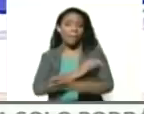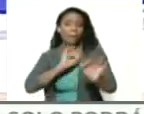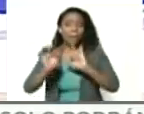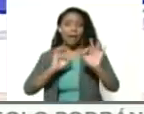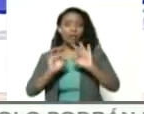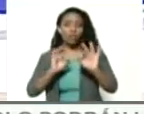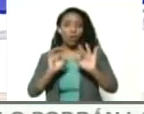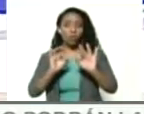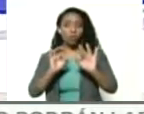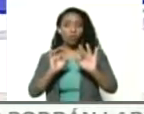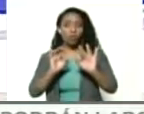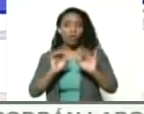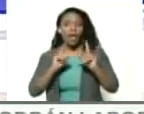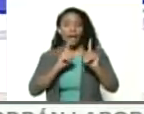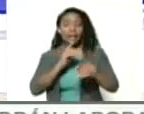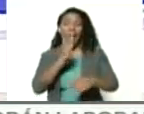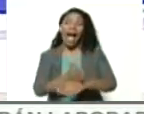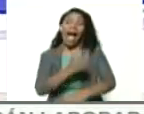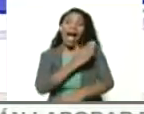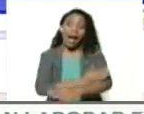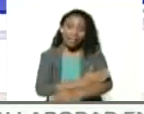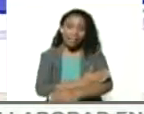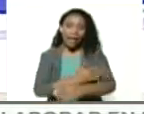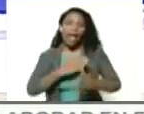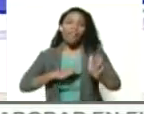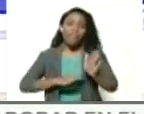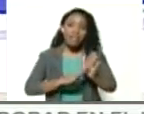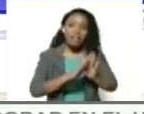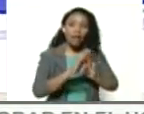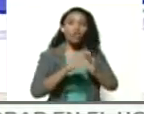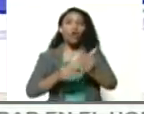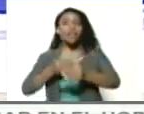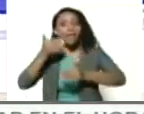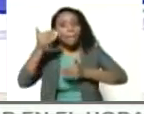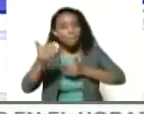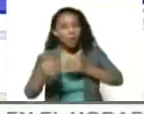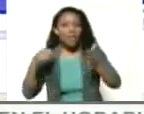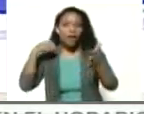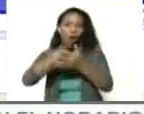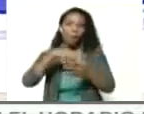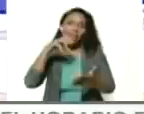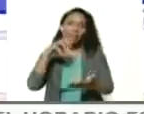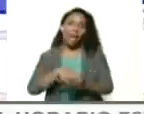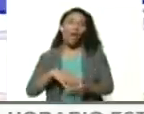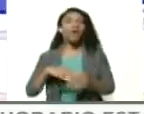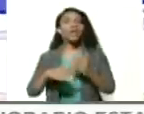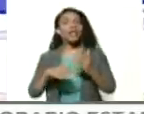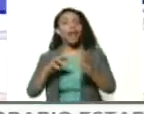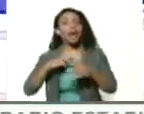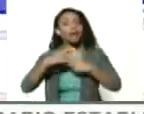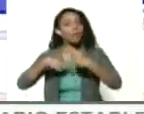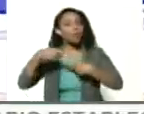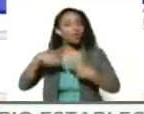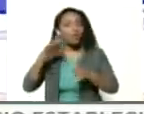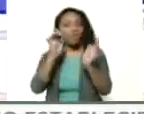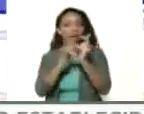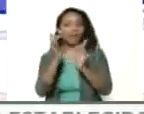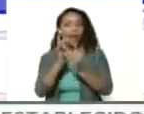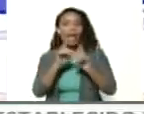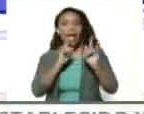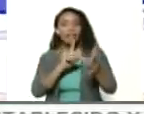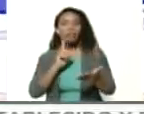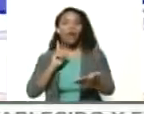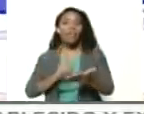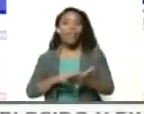serial, el antes, el durante y el después, del golpe de Estado y la Revolución de Abril. Es una deuda